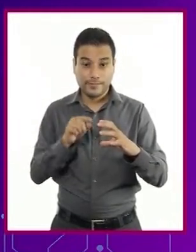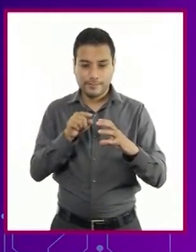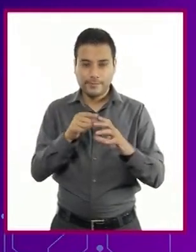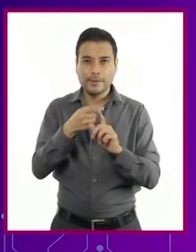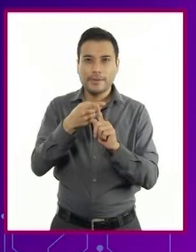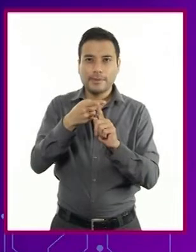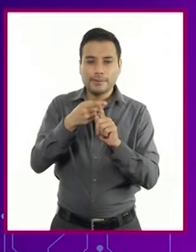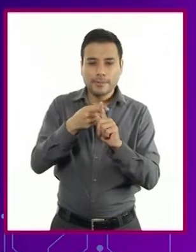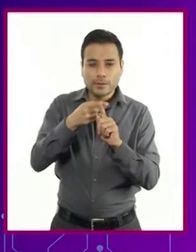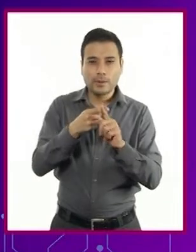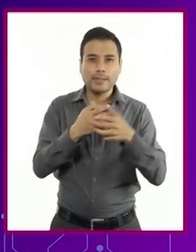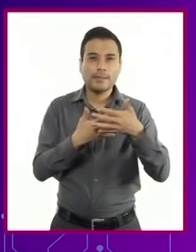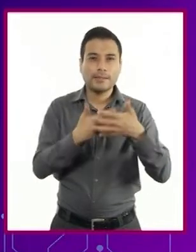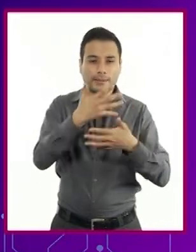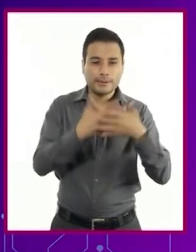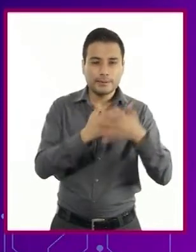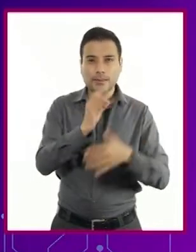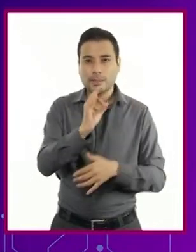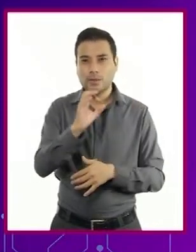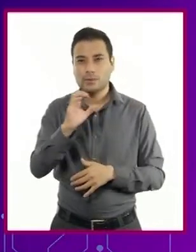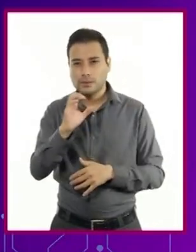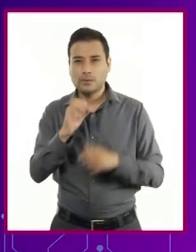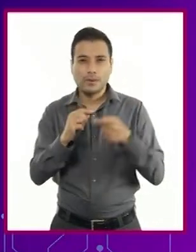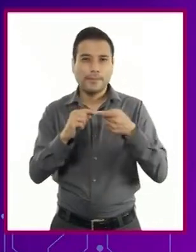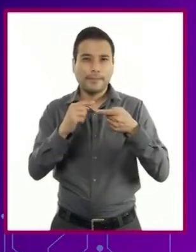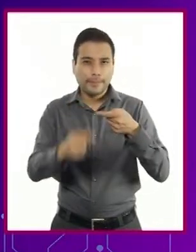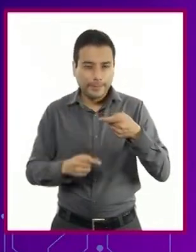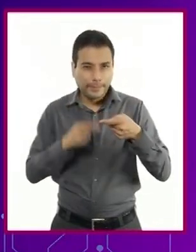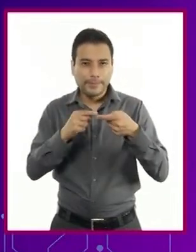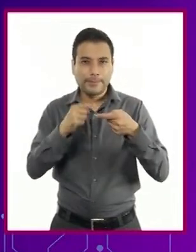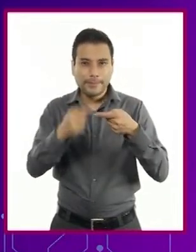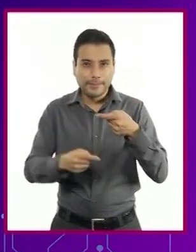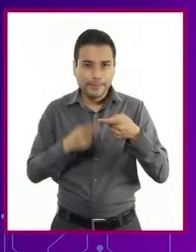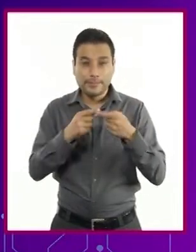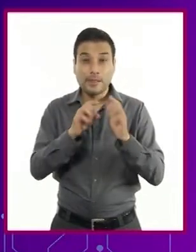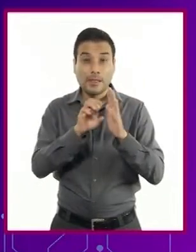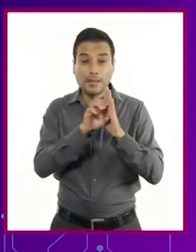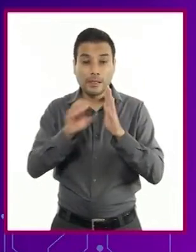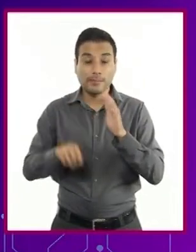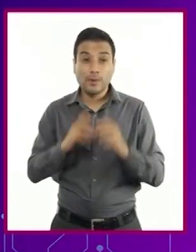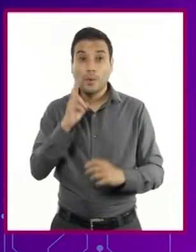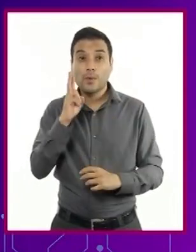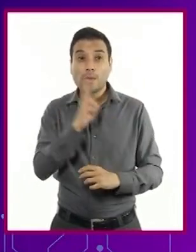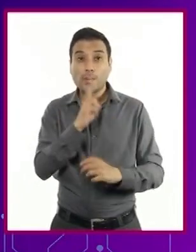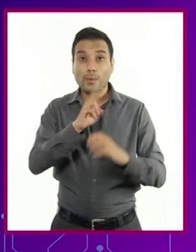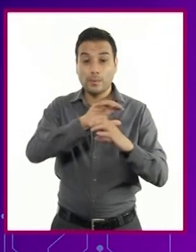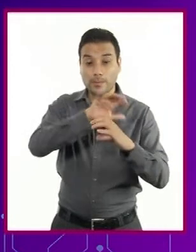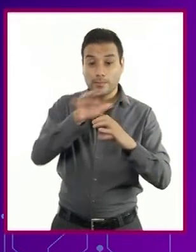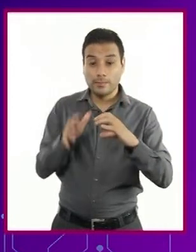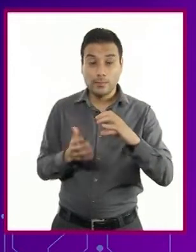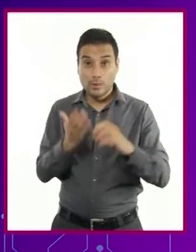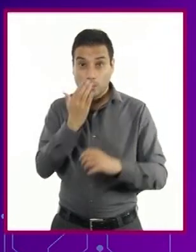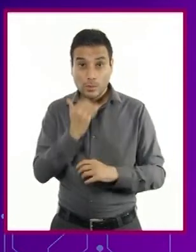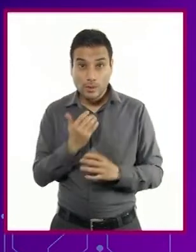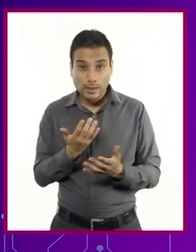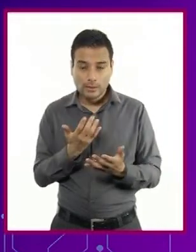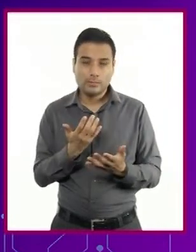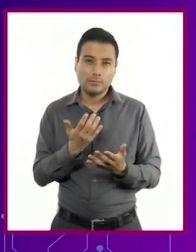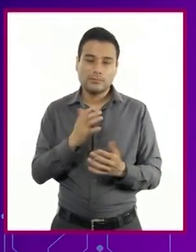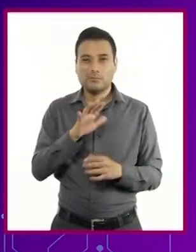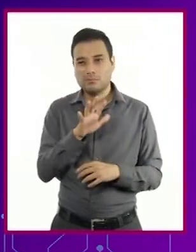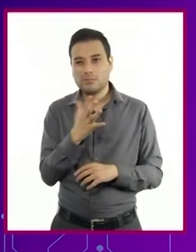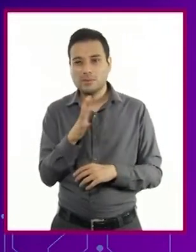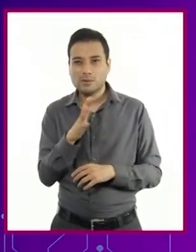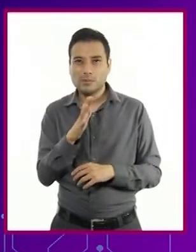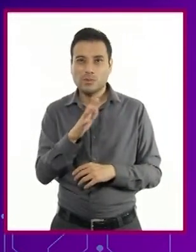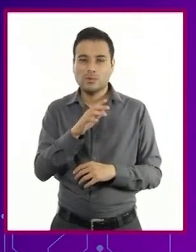temperatura media de 15 grados centígrados. Si la atmósfera no atrapara ninguno de estos rayos, la temperatura media de la Tierra sería de menos 18